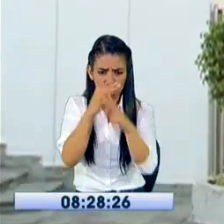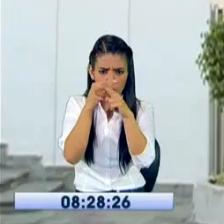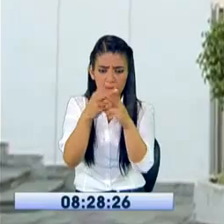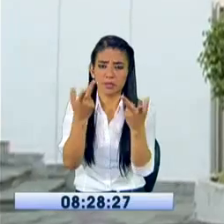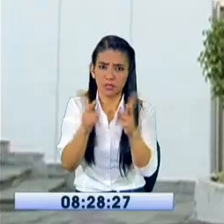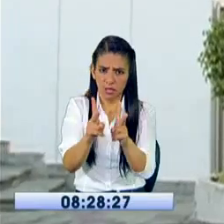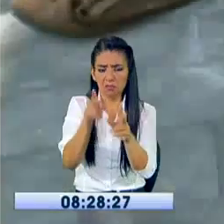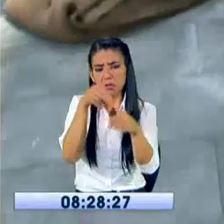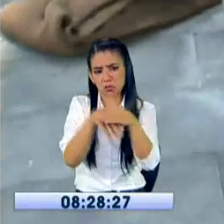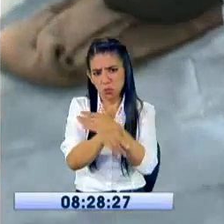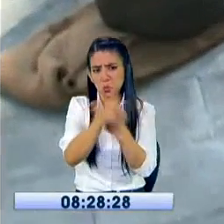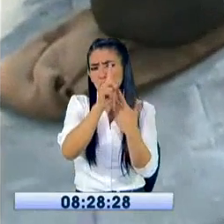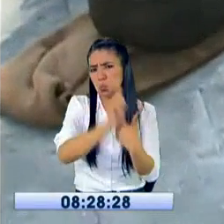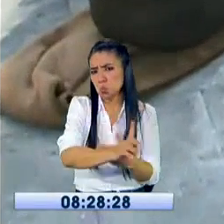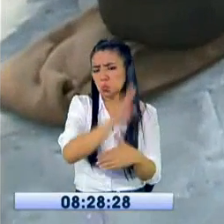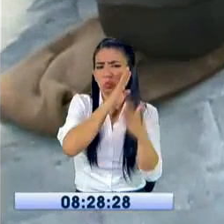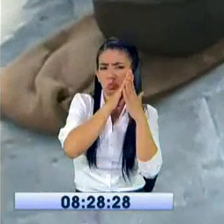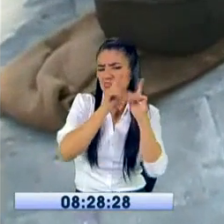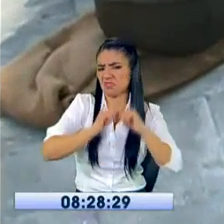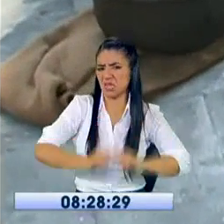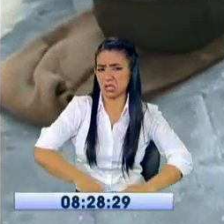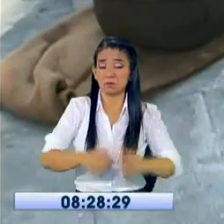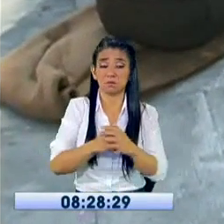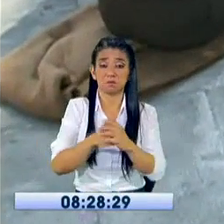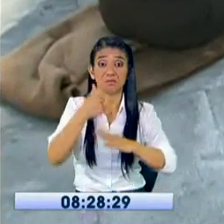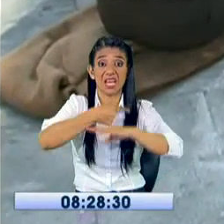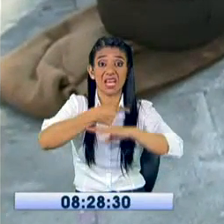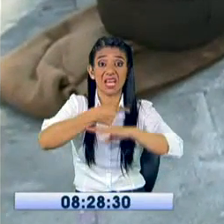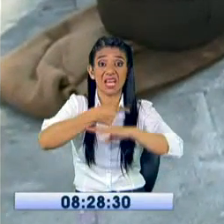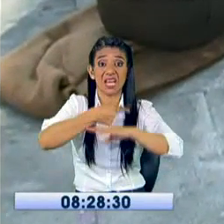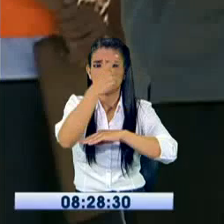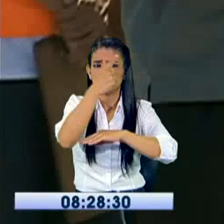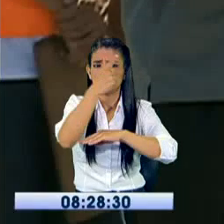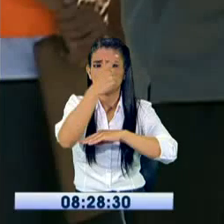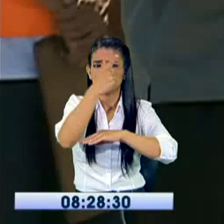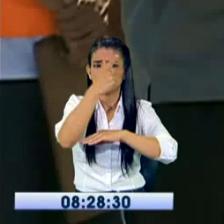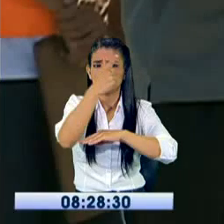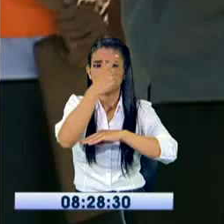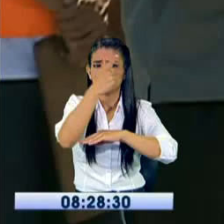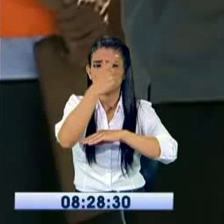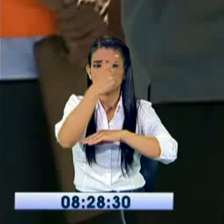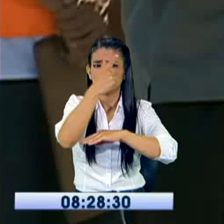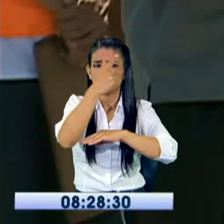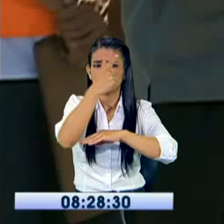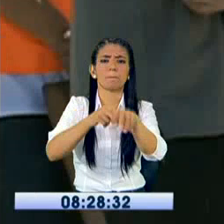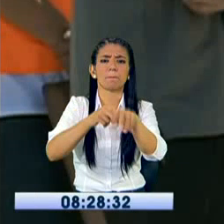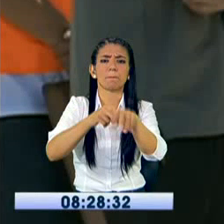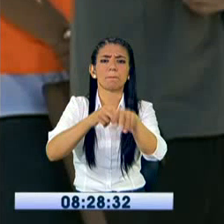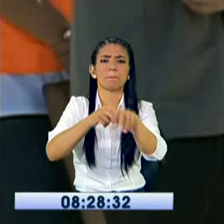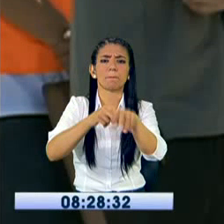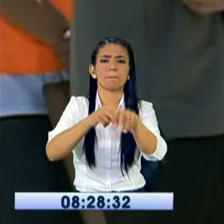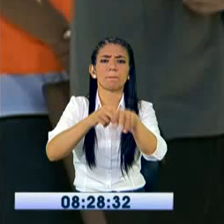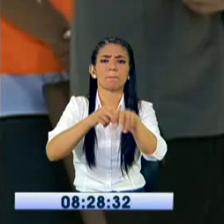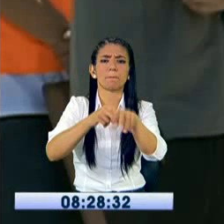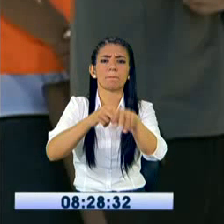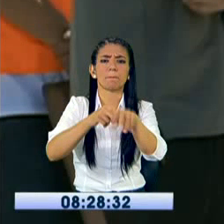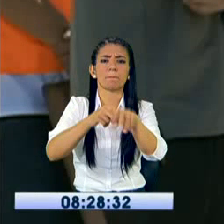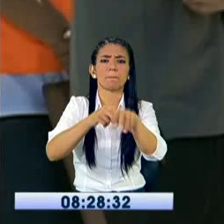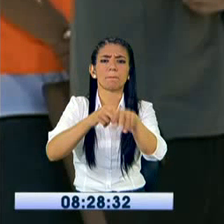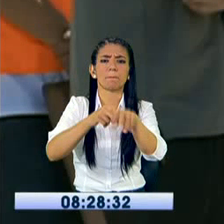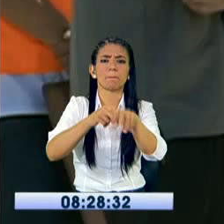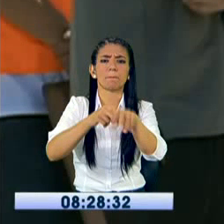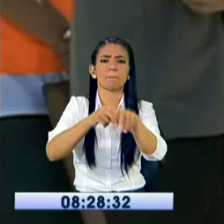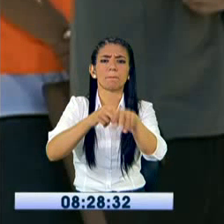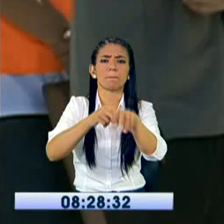Según la Fiscalía, conozca causas y también las implicaciones de estos delitos. El ataque con pico de botella que sufrió